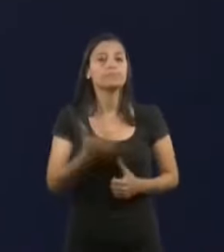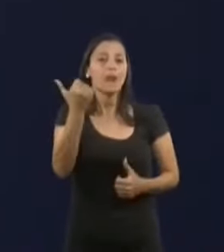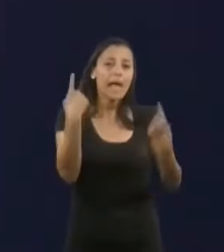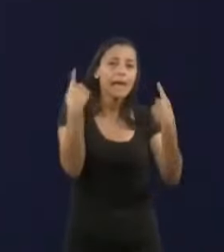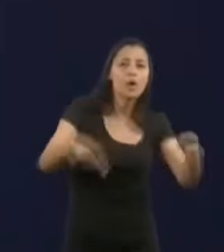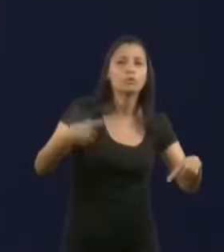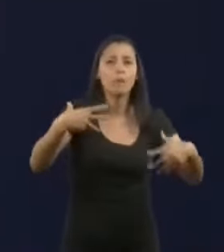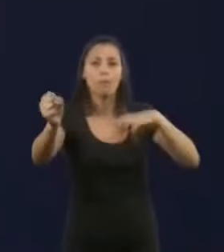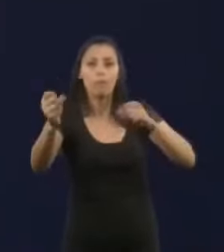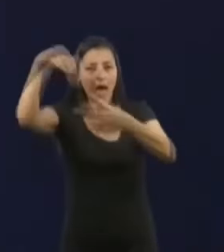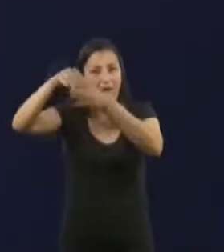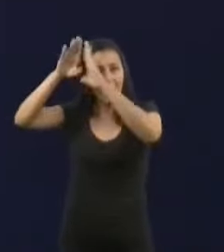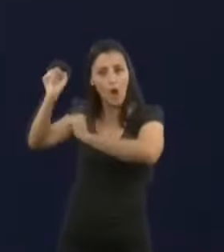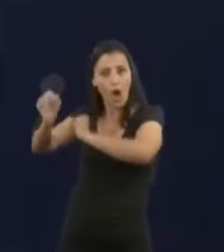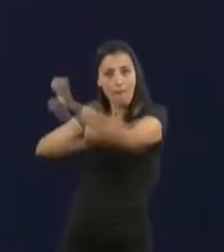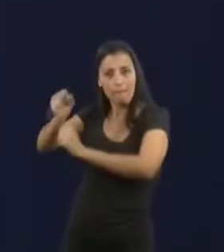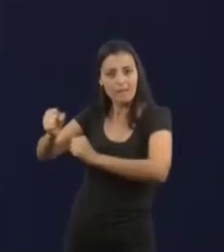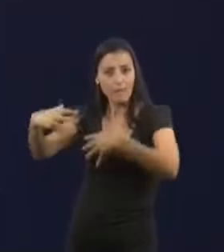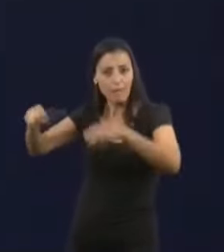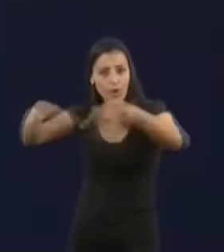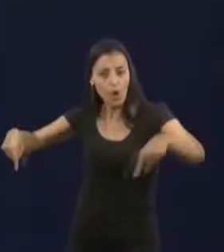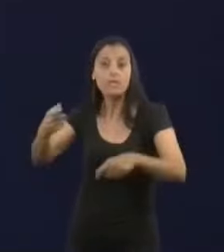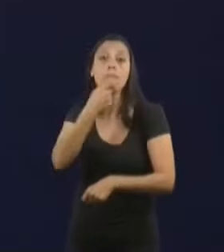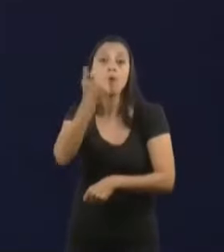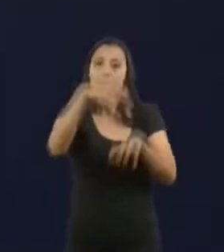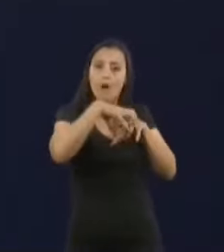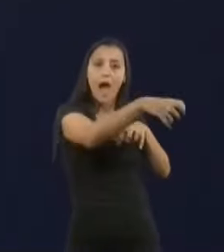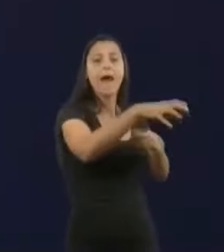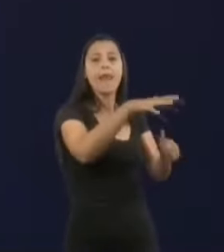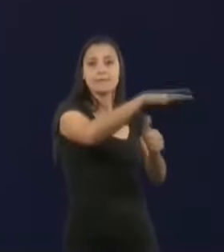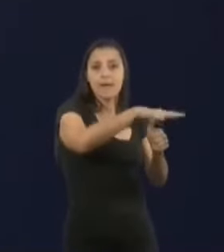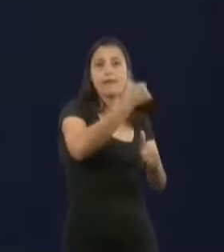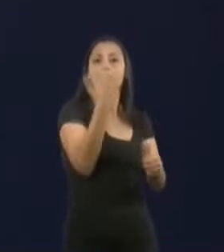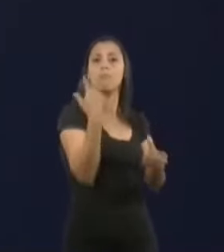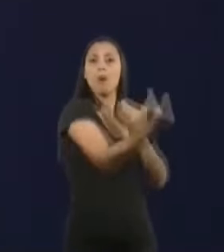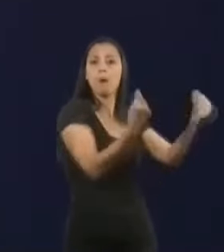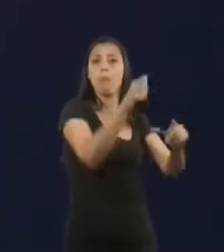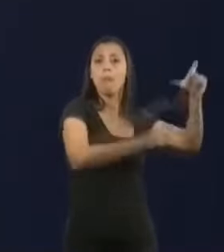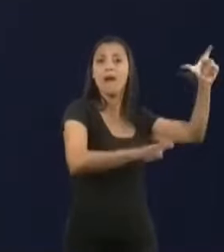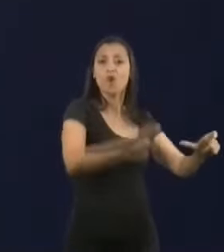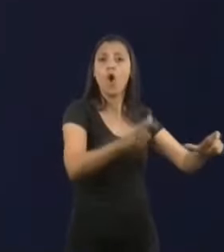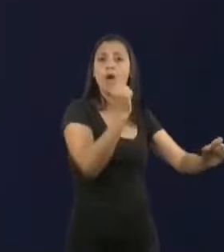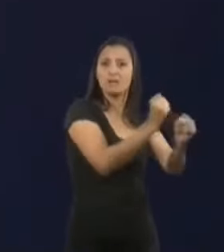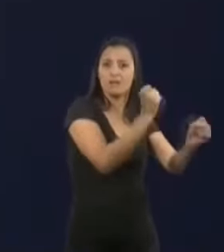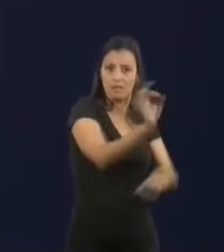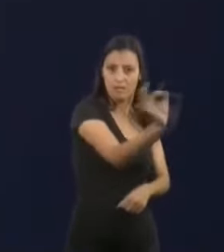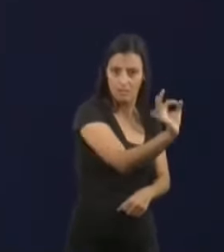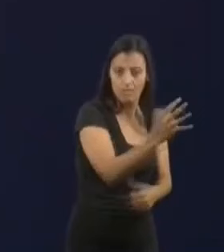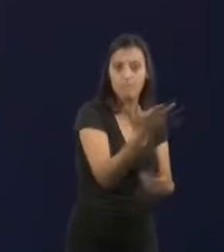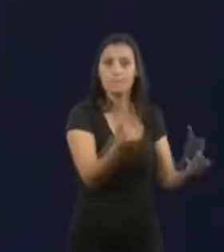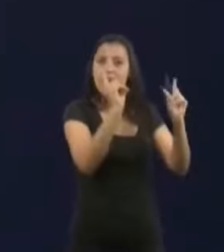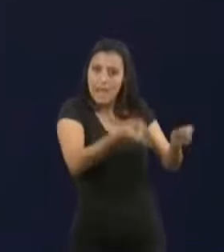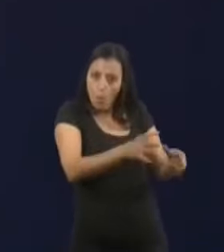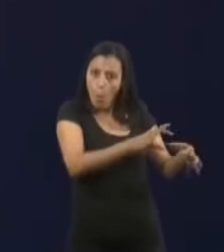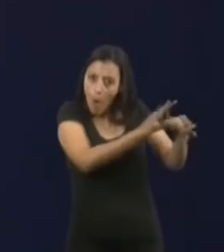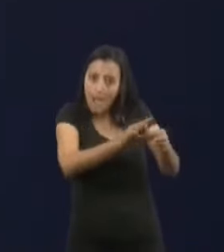en esta empresa tenían que ver por ejemplo con áreas de género que contrataban personal que no prestaba tareas en el lugar eh